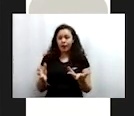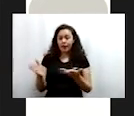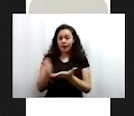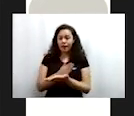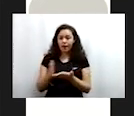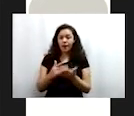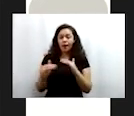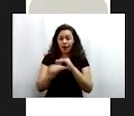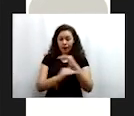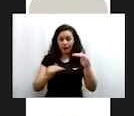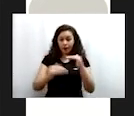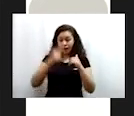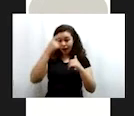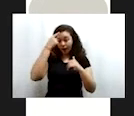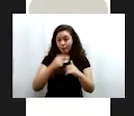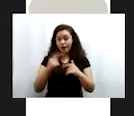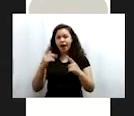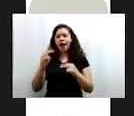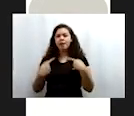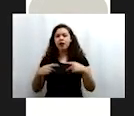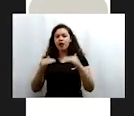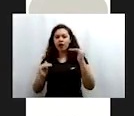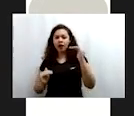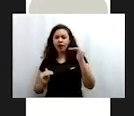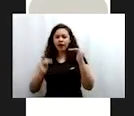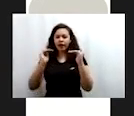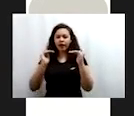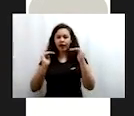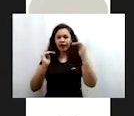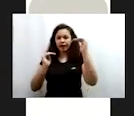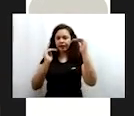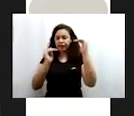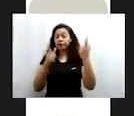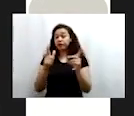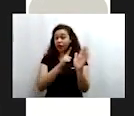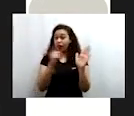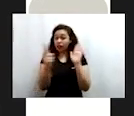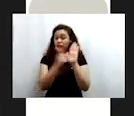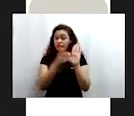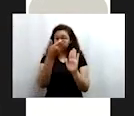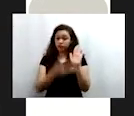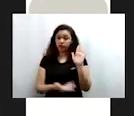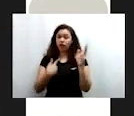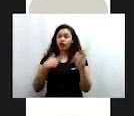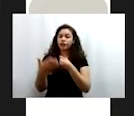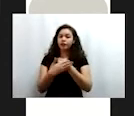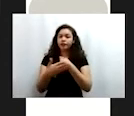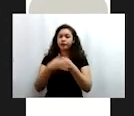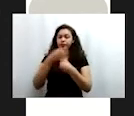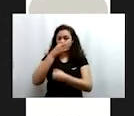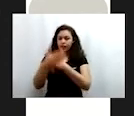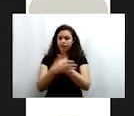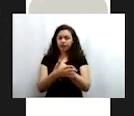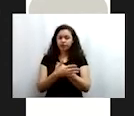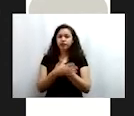de base para la promoción y ascenso, también entra la legalidad. Más adelante se los voy a hacer saber.